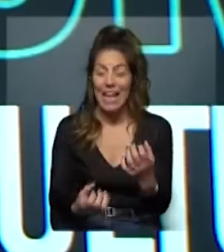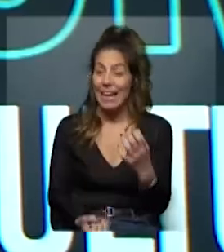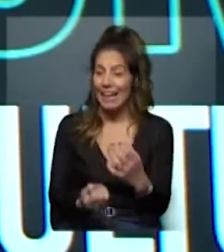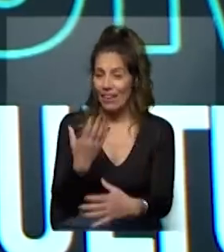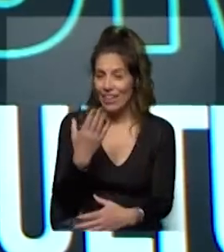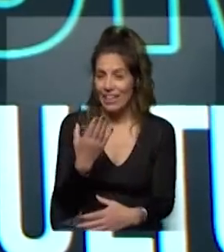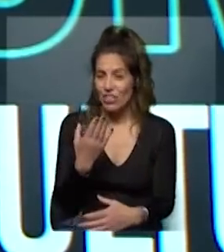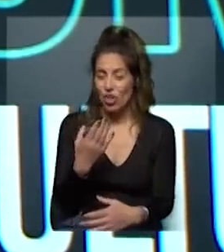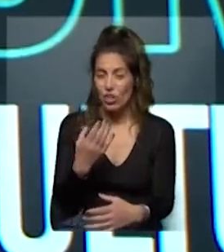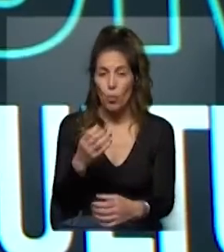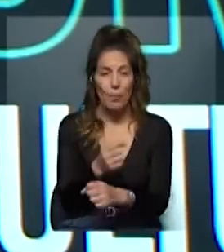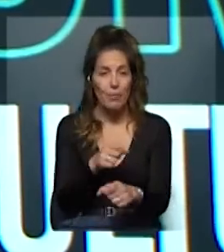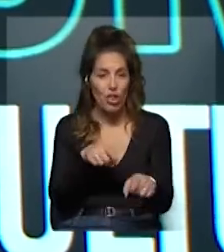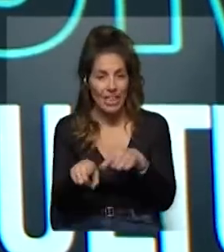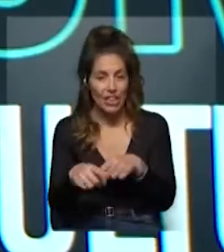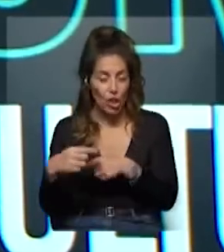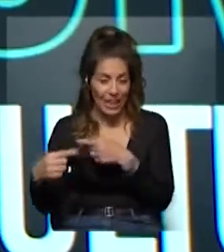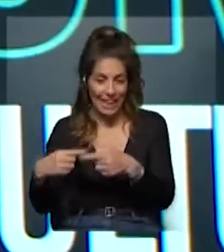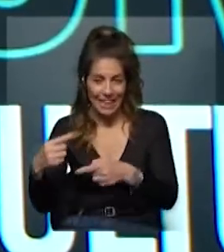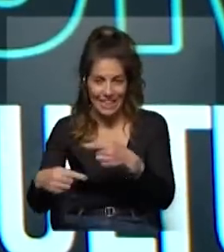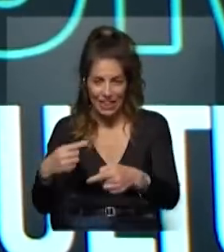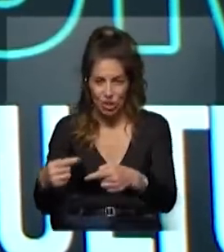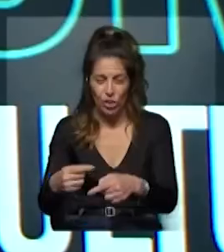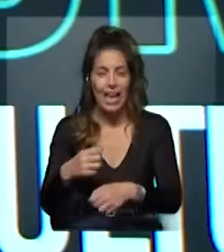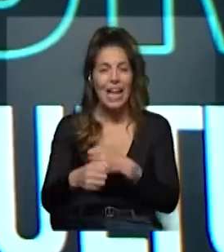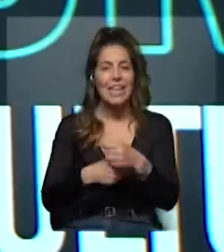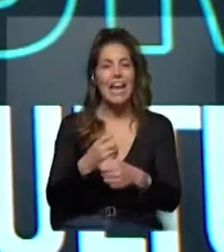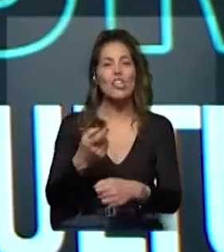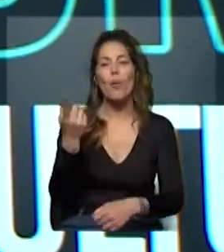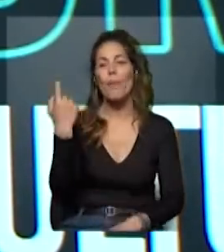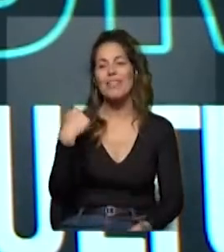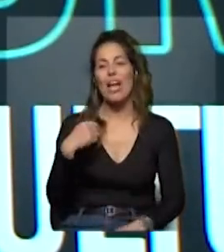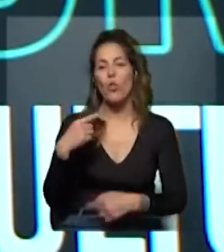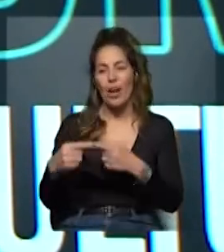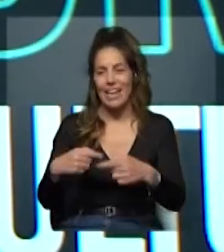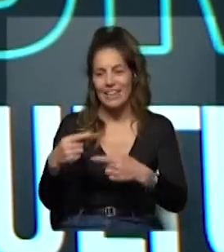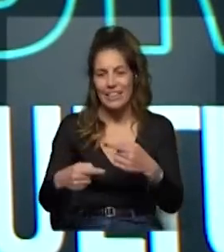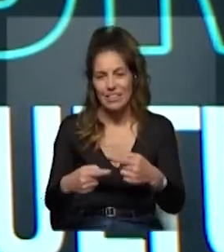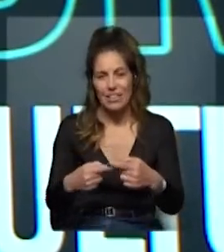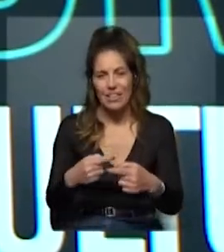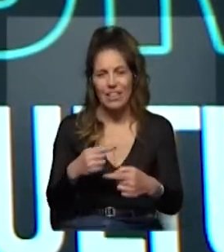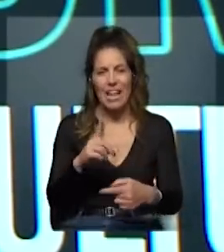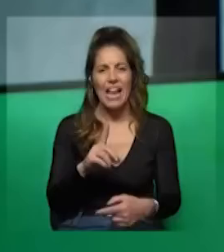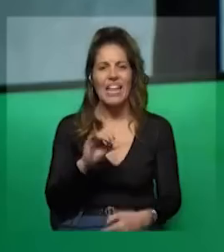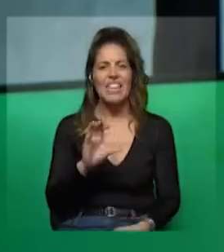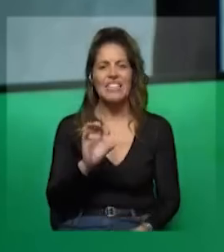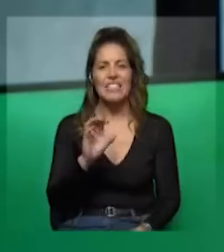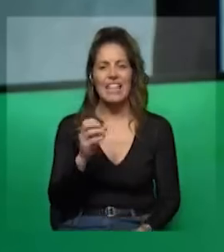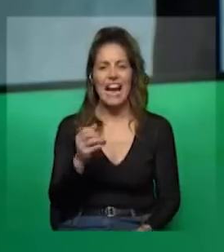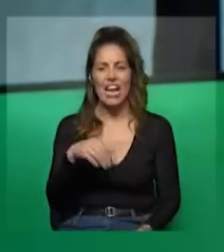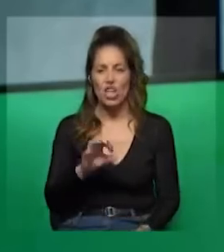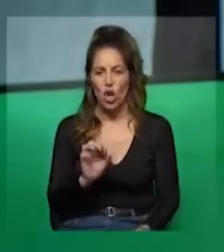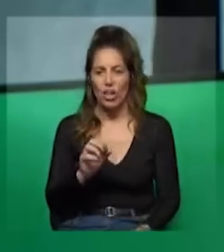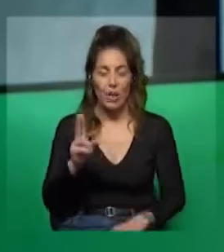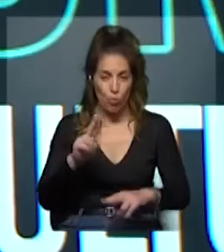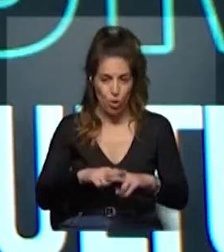eso es un premio directo y a la trayectoria el año pasado el Bartolomé Hidalgo a la trayectoria fue para Carlos liscano que falleció y que este año